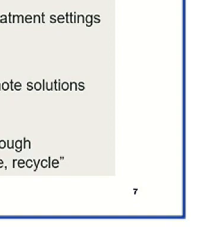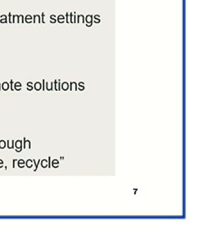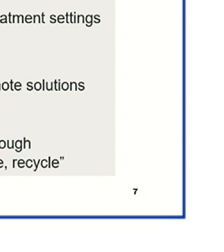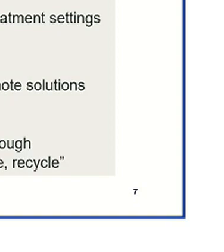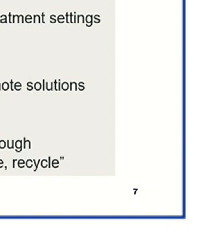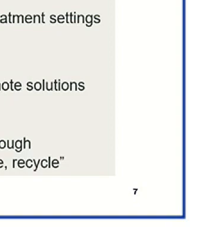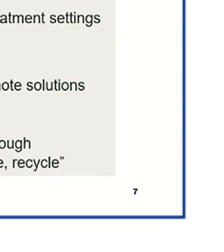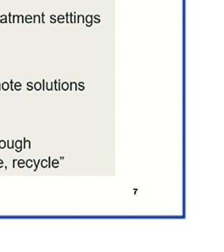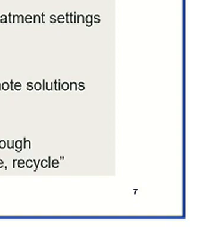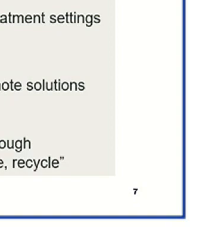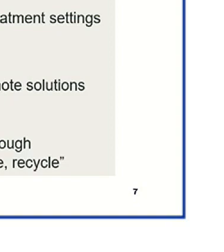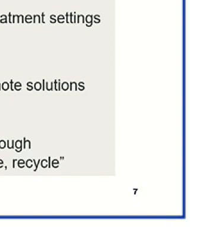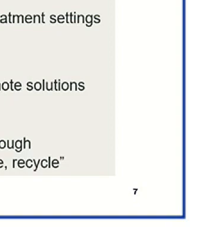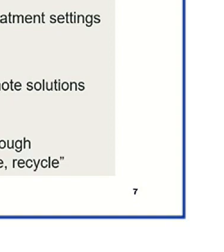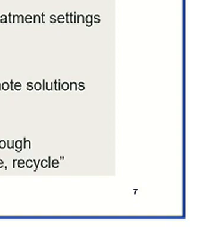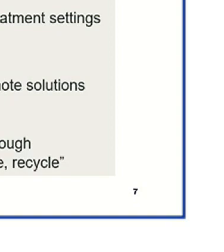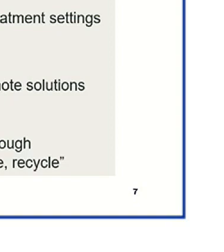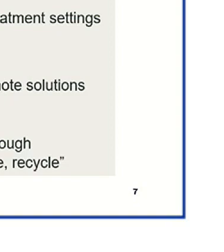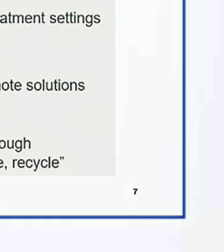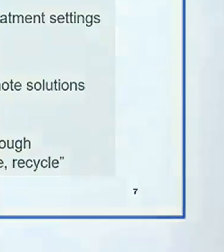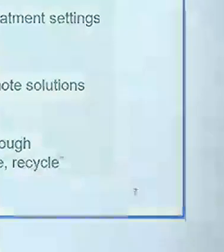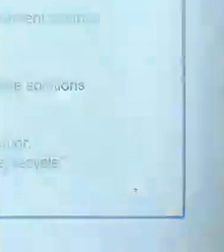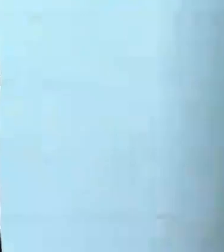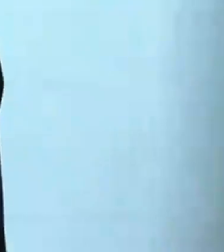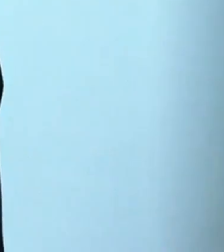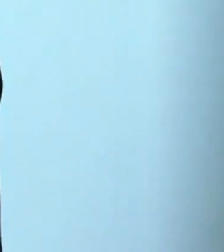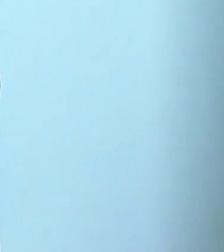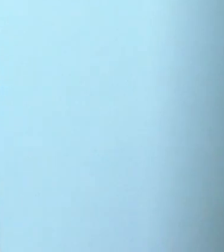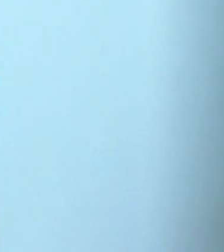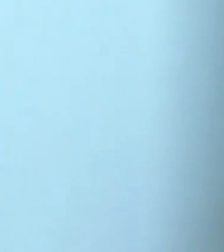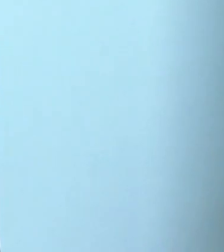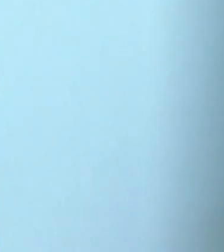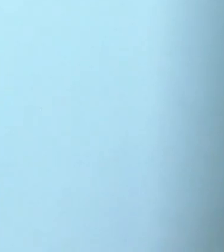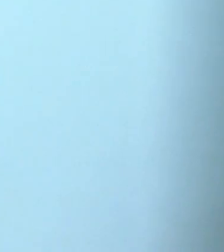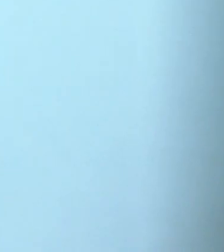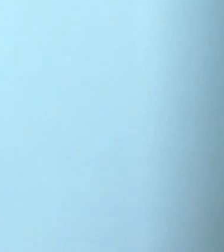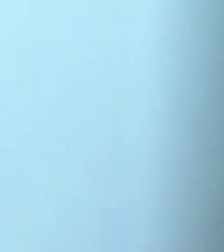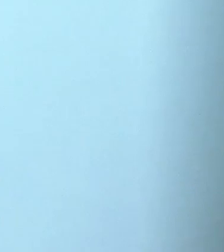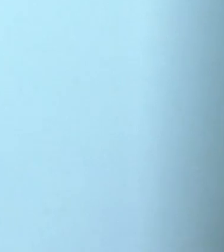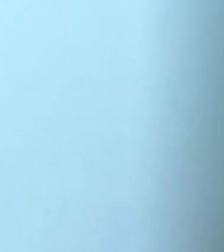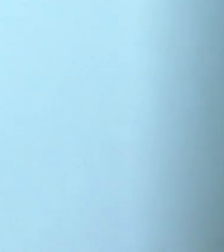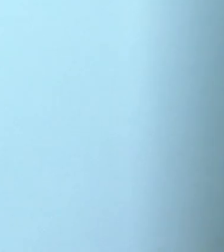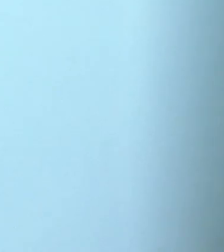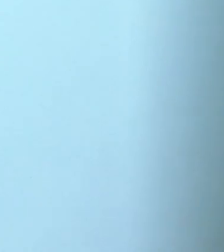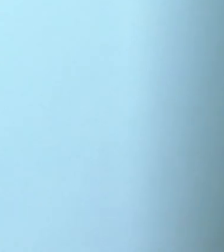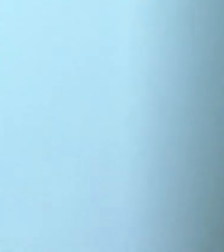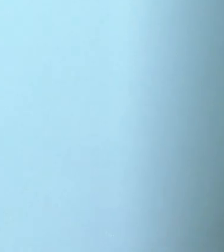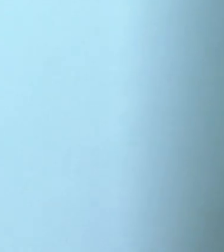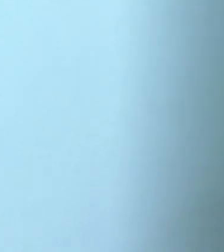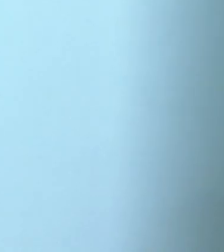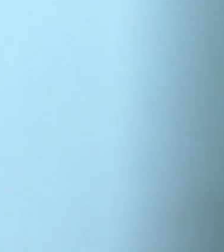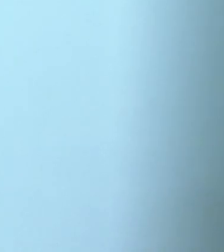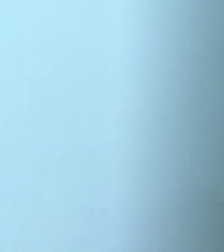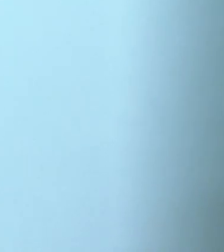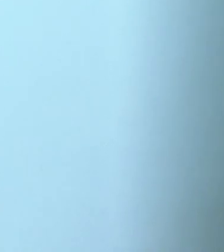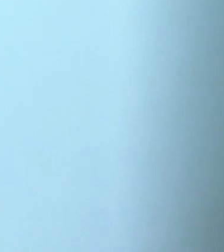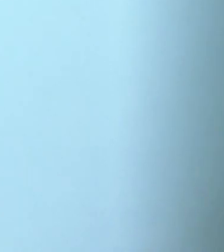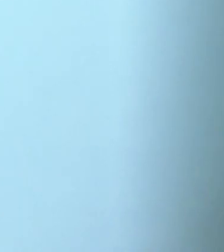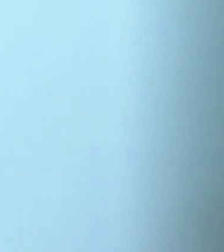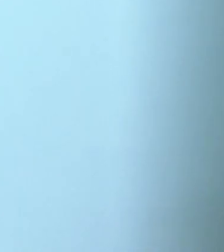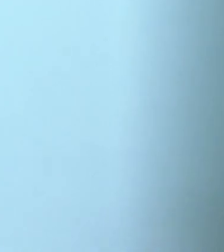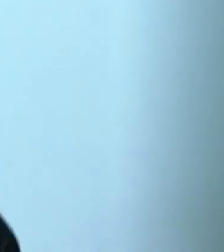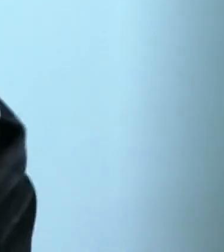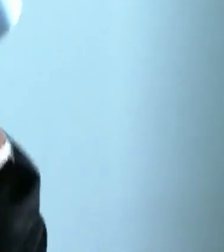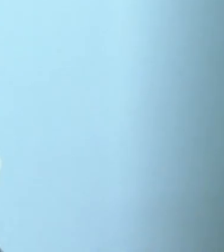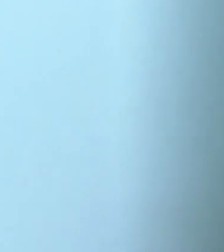Muchas gracias, Paula, por tus palabras. Me quedo con el final, responsabilidad colectiva. Y por eso es tan bueno ver esta sala llena